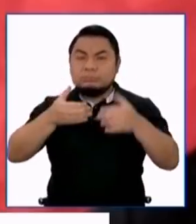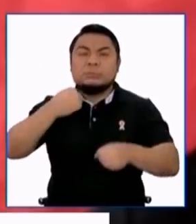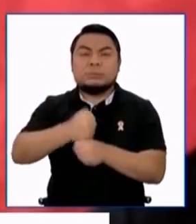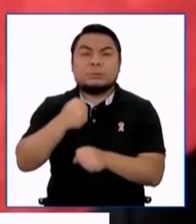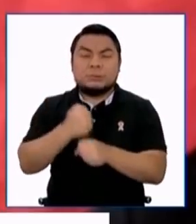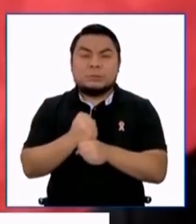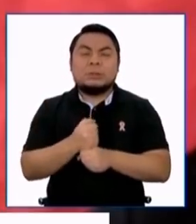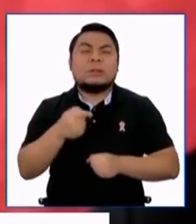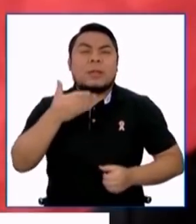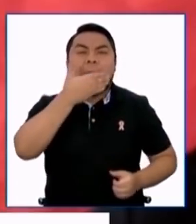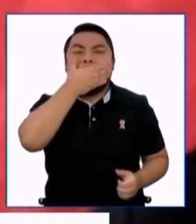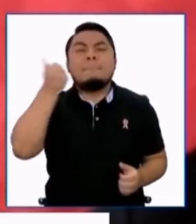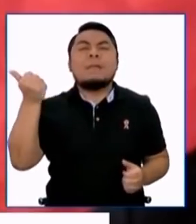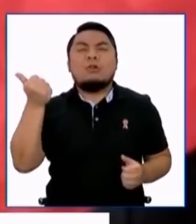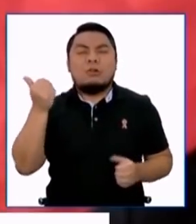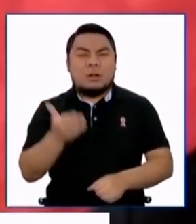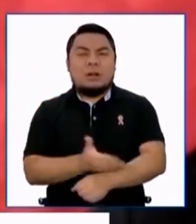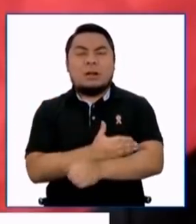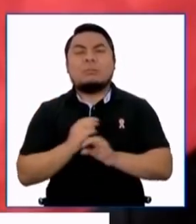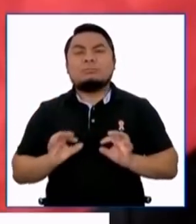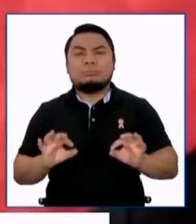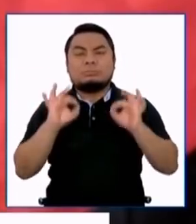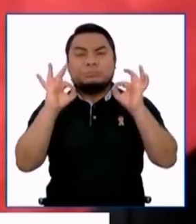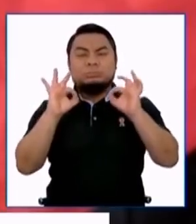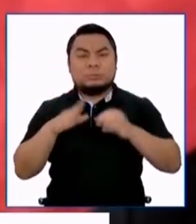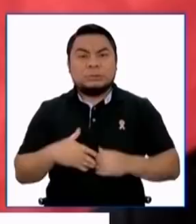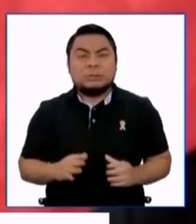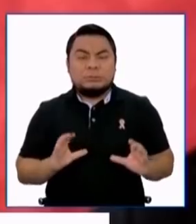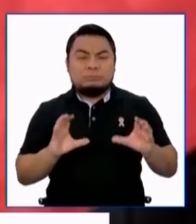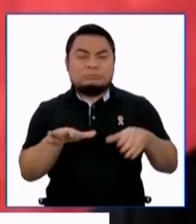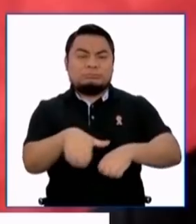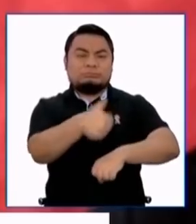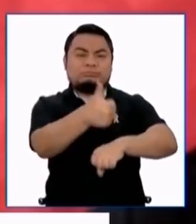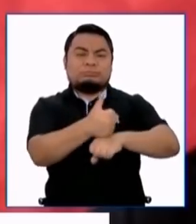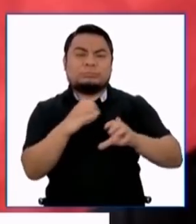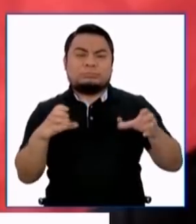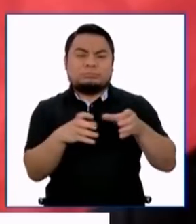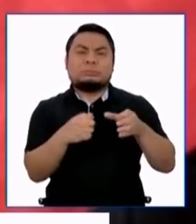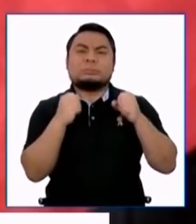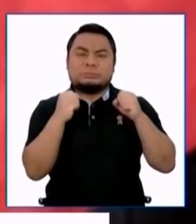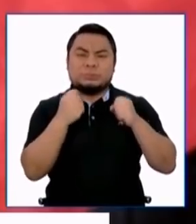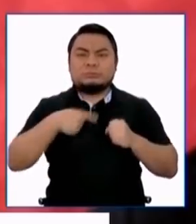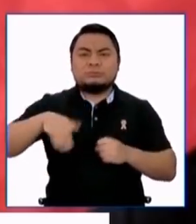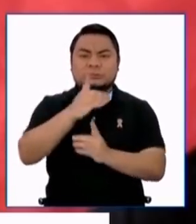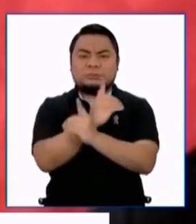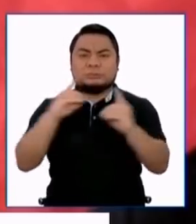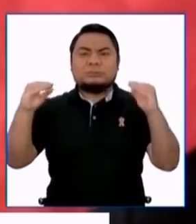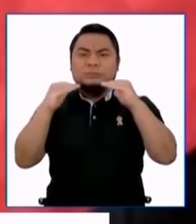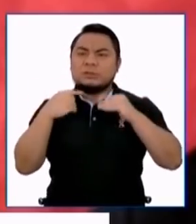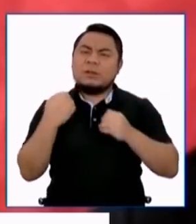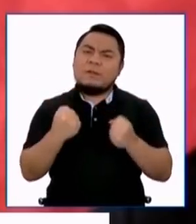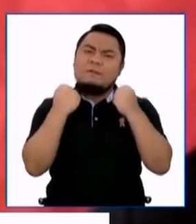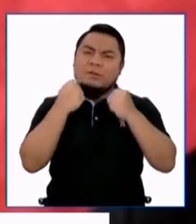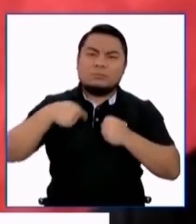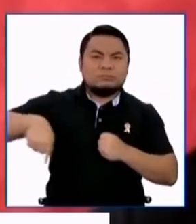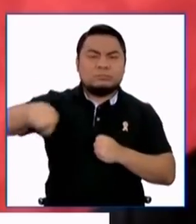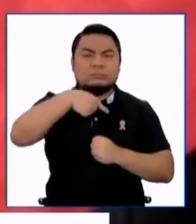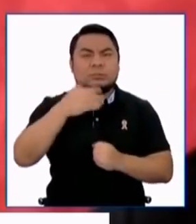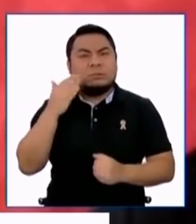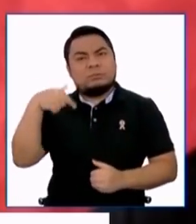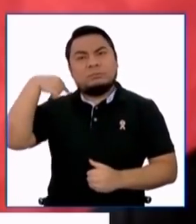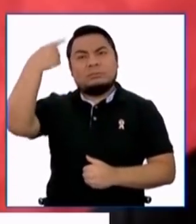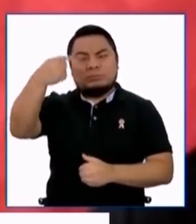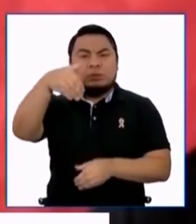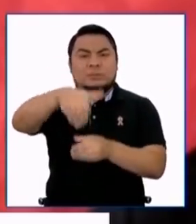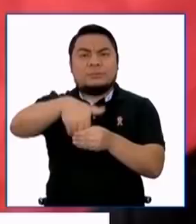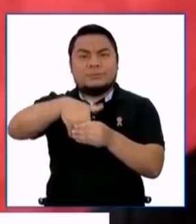es mejorar la calidad institucional y fortalecer nuestra democracia de cara a las elecciones